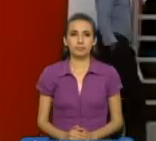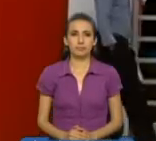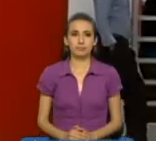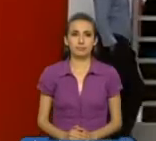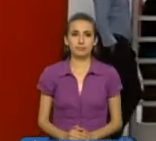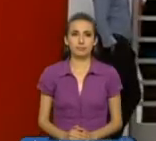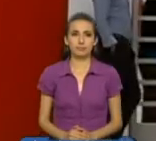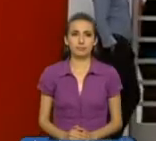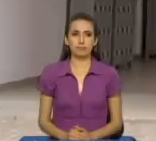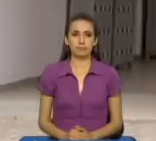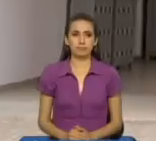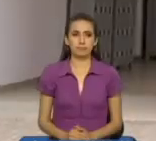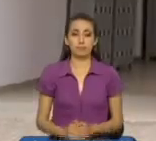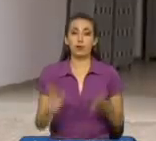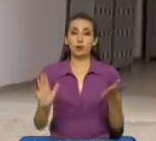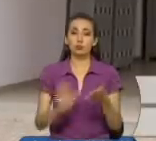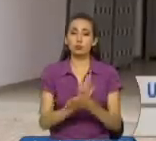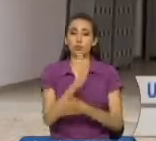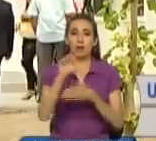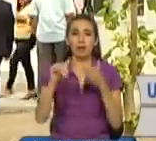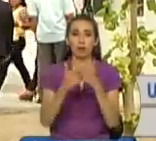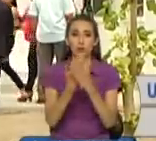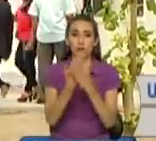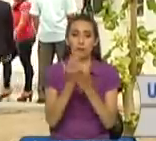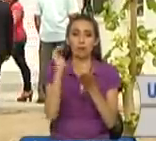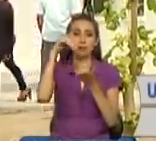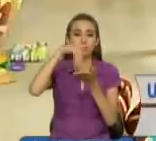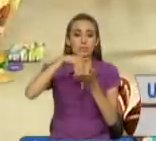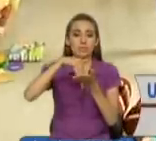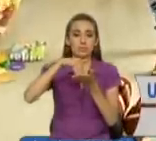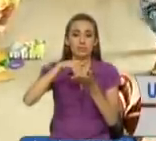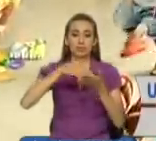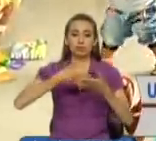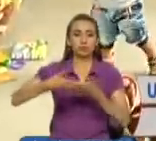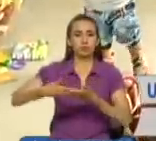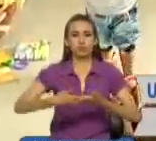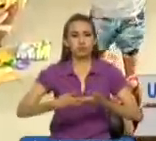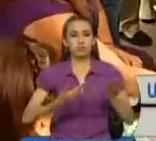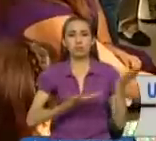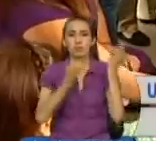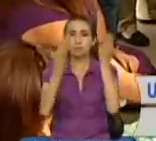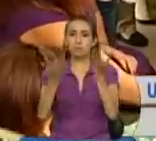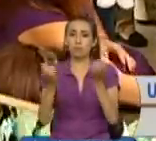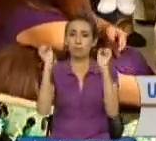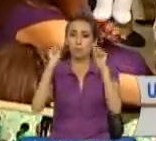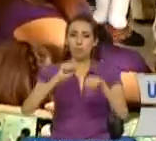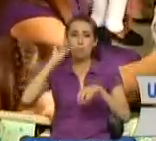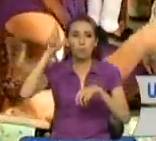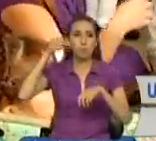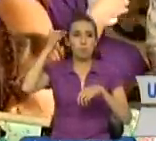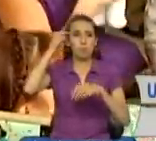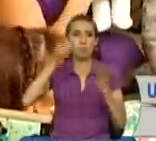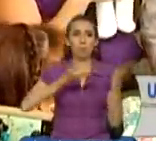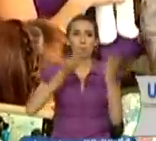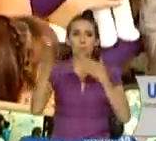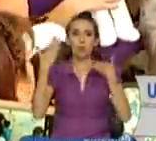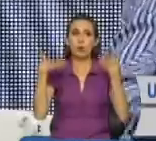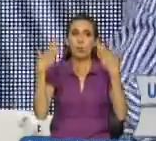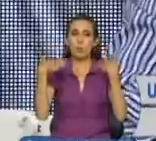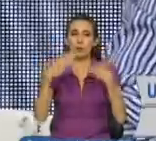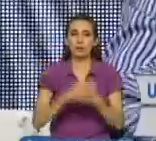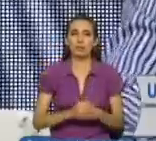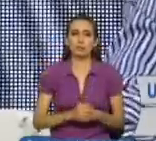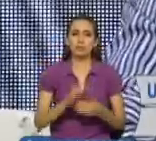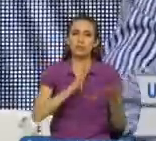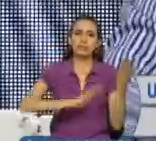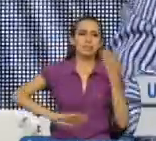titulares una unidad del milenio y un centro infantil del buen vivir Fueron entregados por el gobierno nacional en la ciudad de Guayaquil